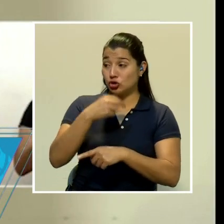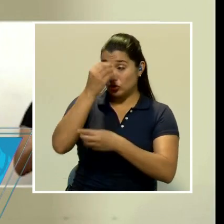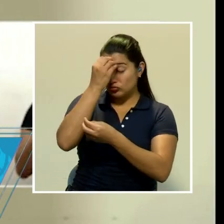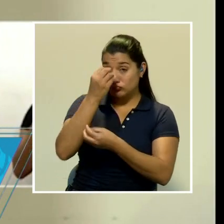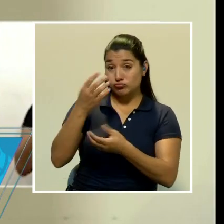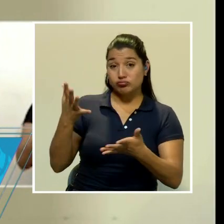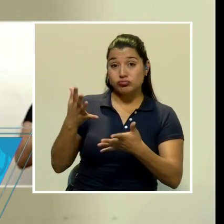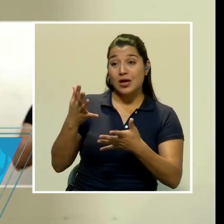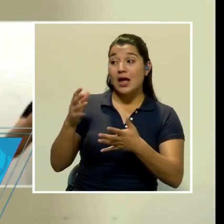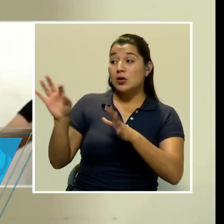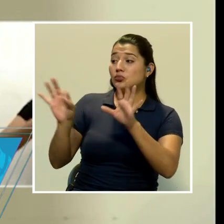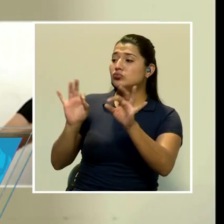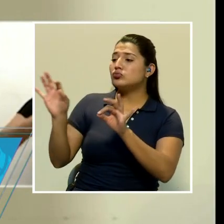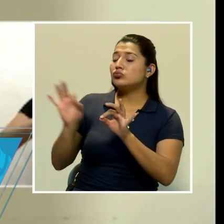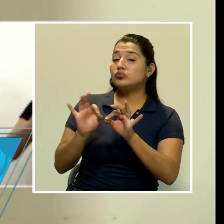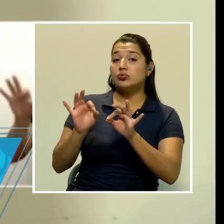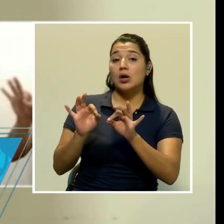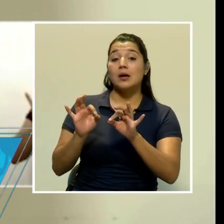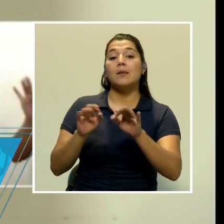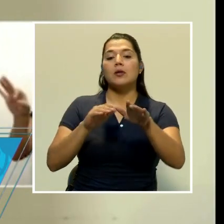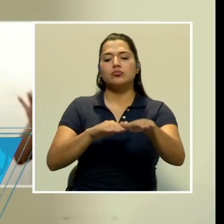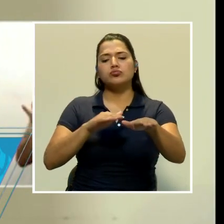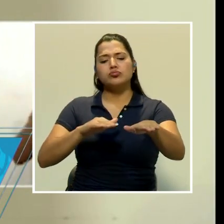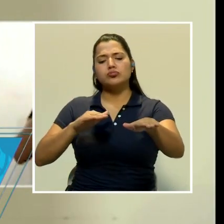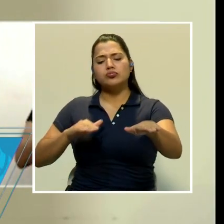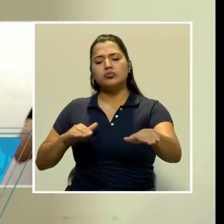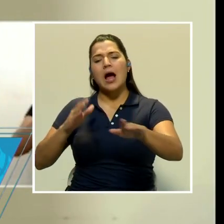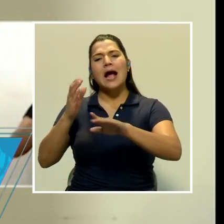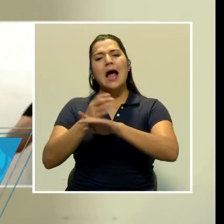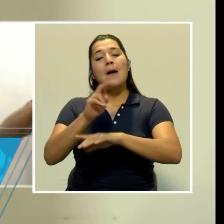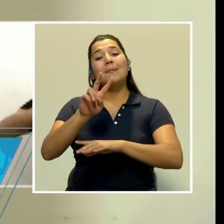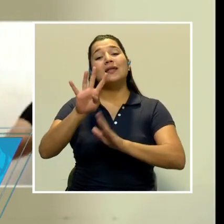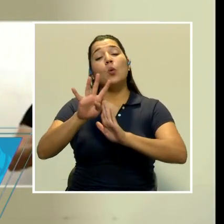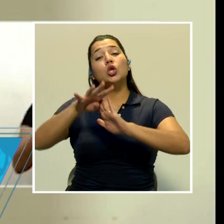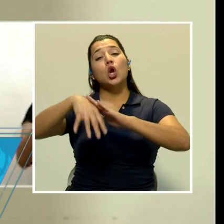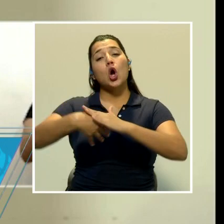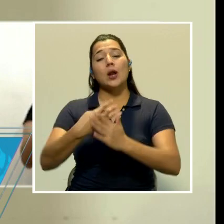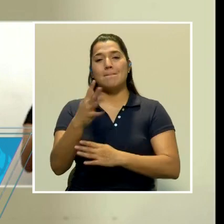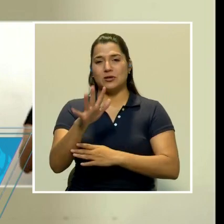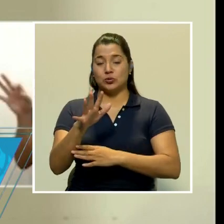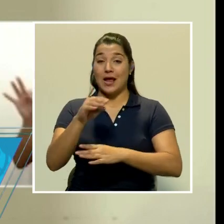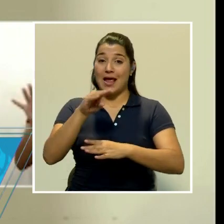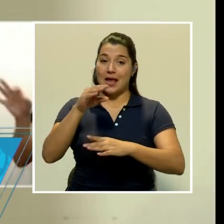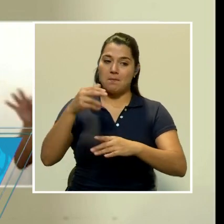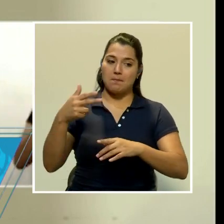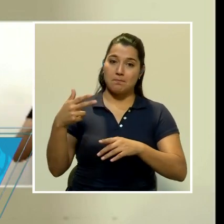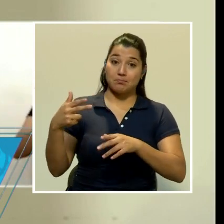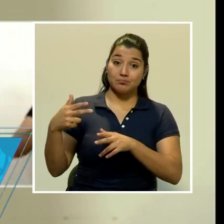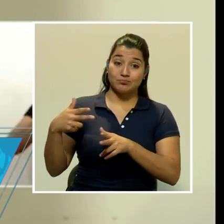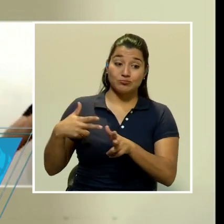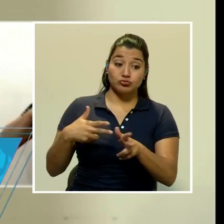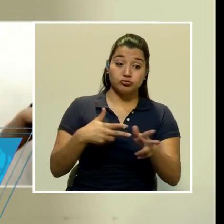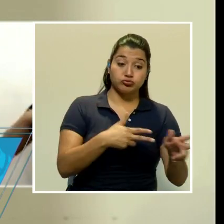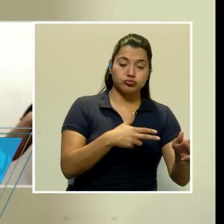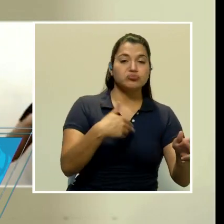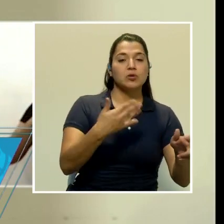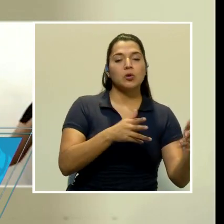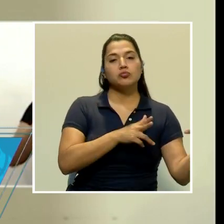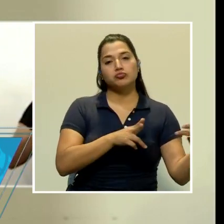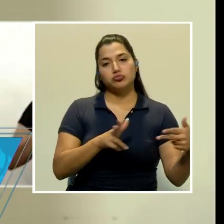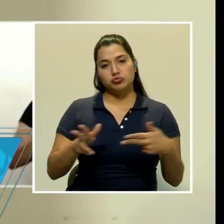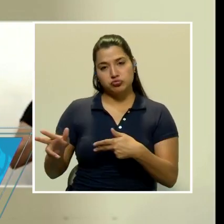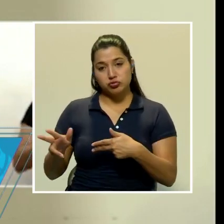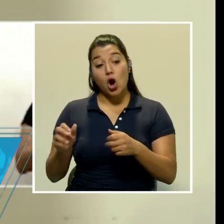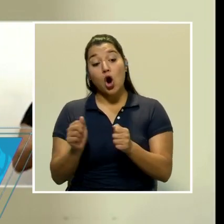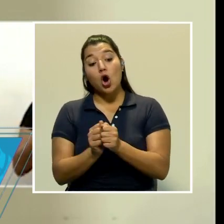realizados diariamente, cada 24 horas aproximadamente en cada una de las direcciones. Y eso nos llena a